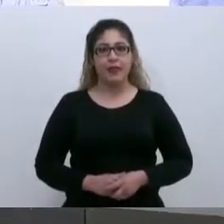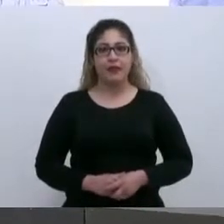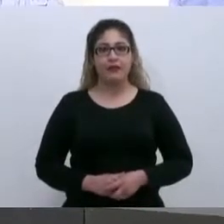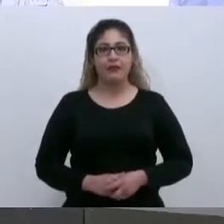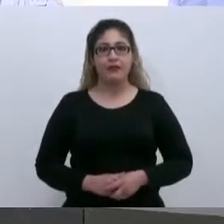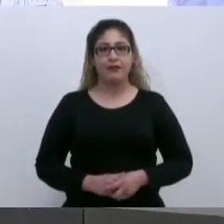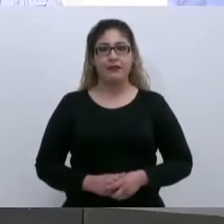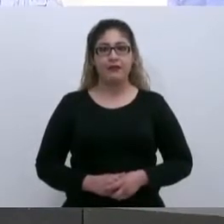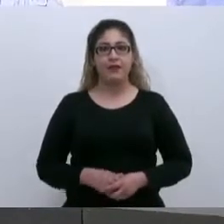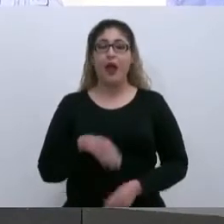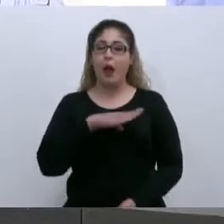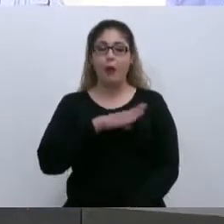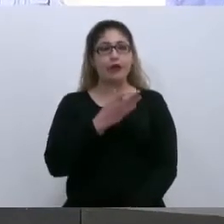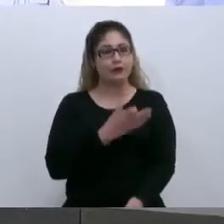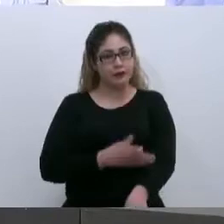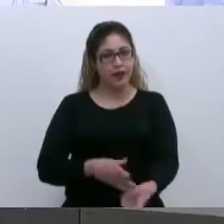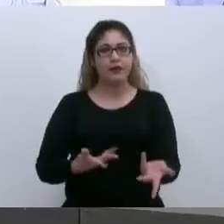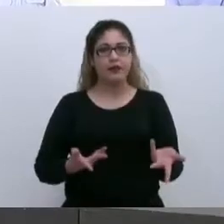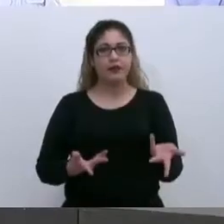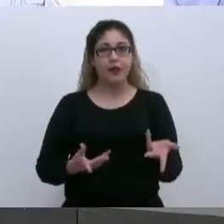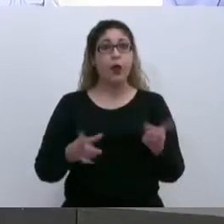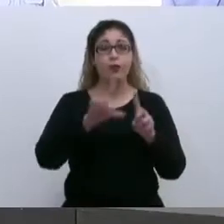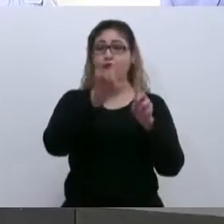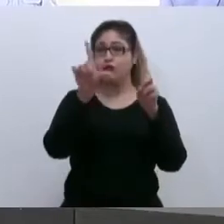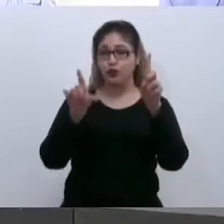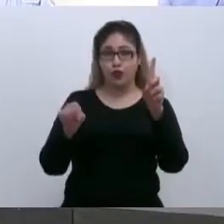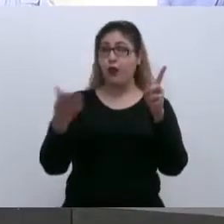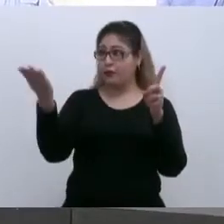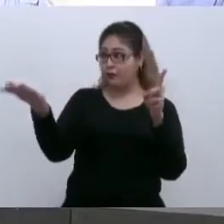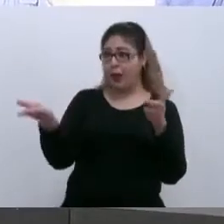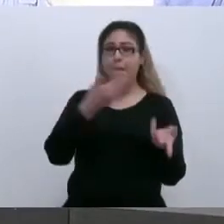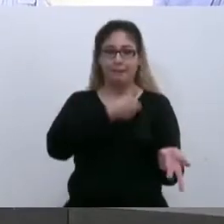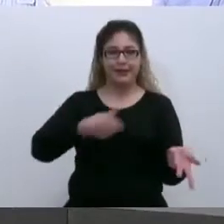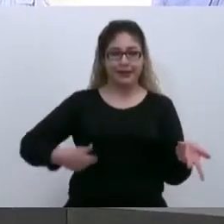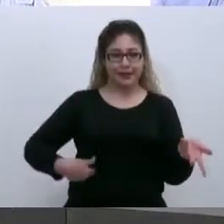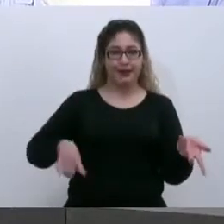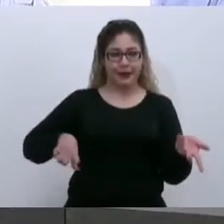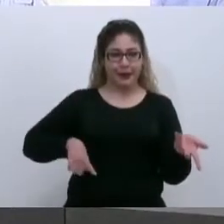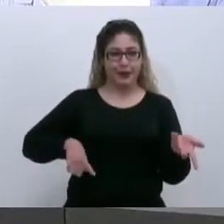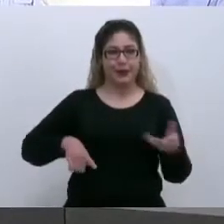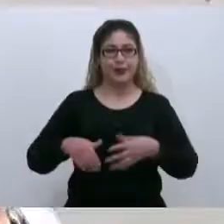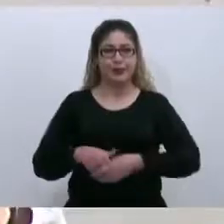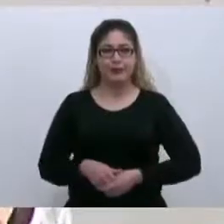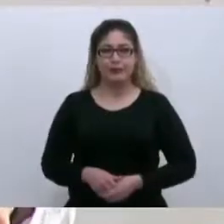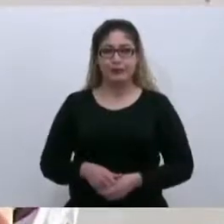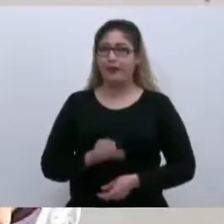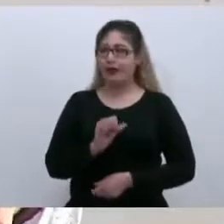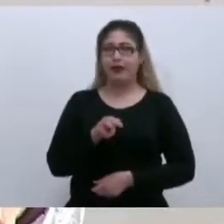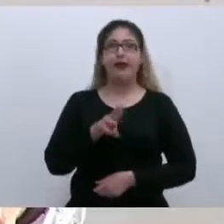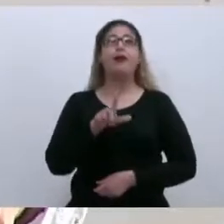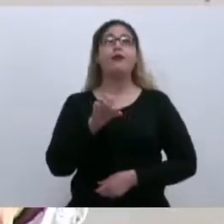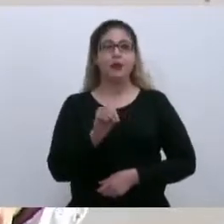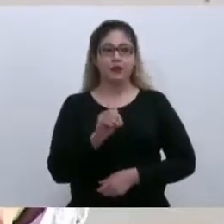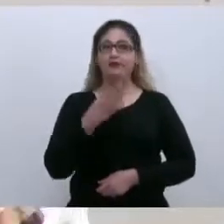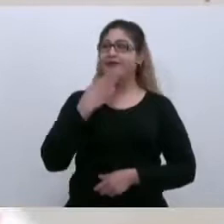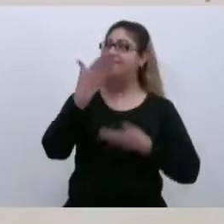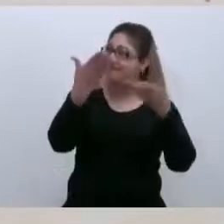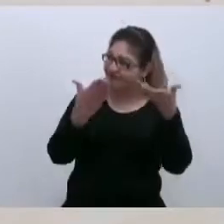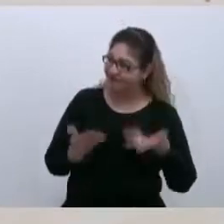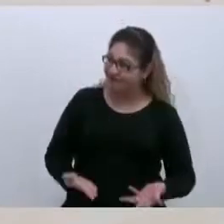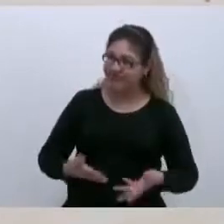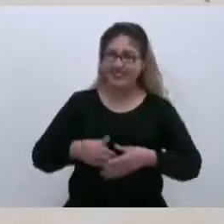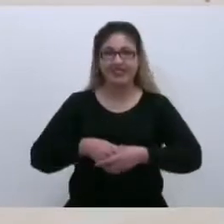Buenas tardes, señor presidente de la República, licenciado Andrés Manuel López Obrador. Bienvenido a la